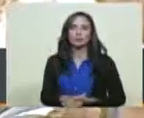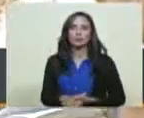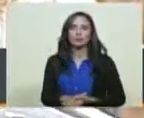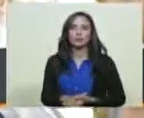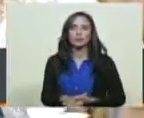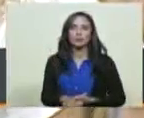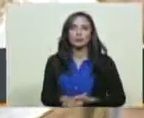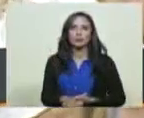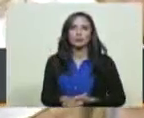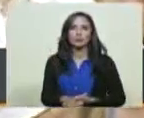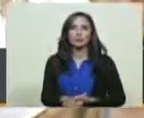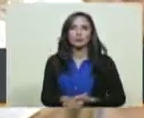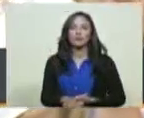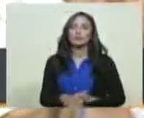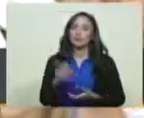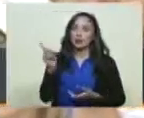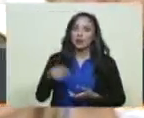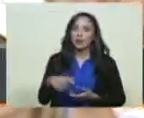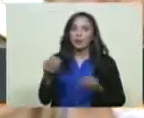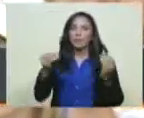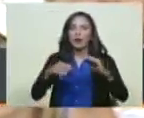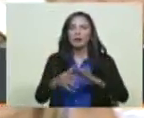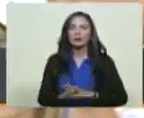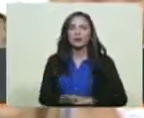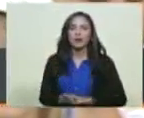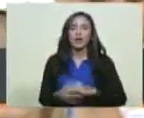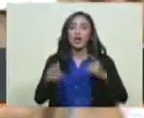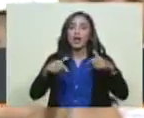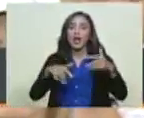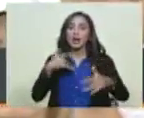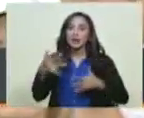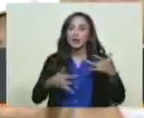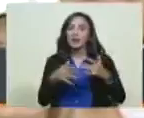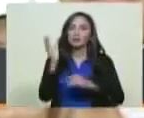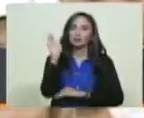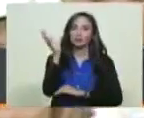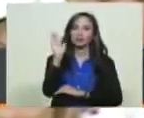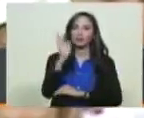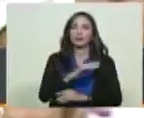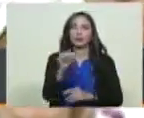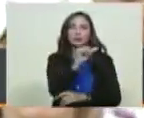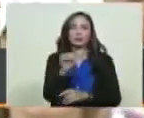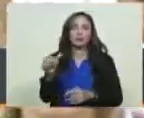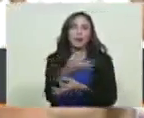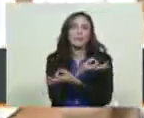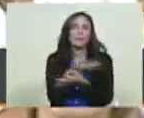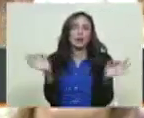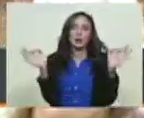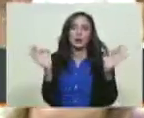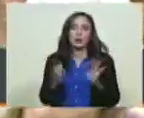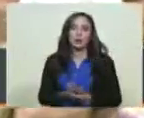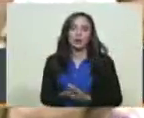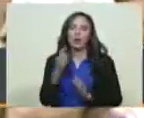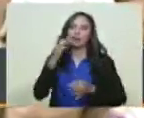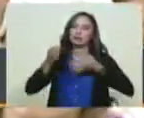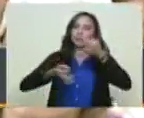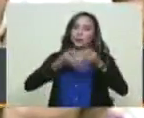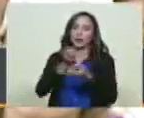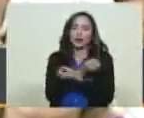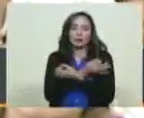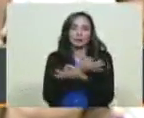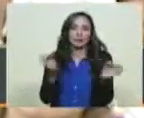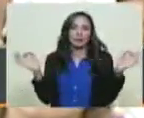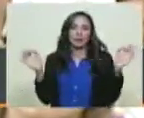quería presidente decirle que la jornada ha sido totalmente exitosa al igual que mi compañera paola yo estoy